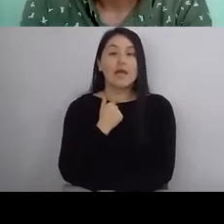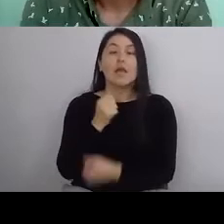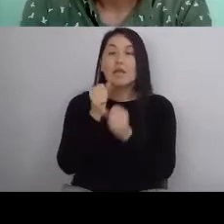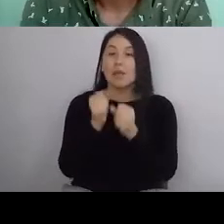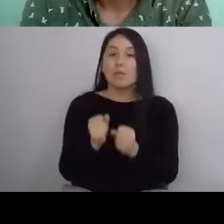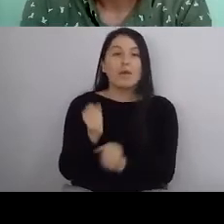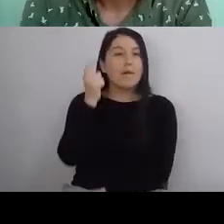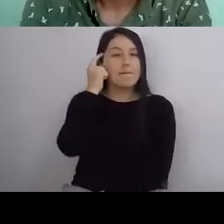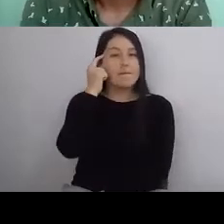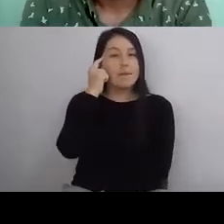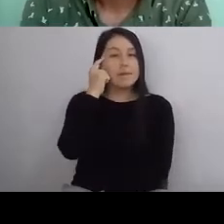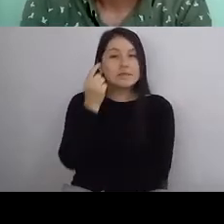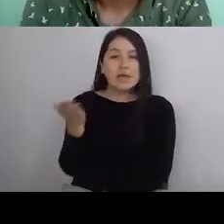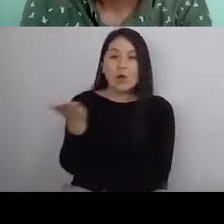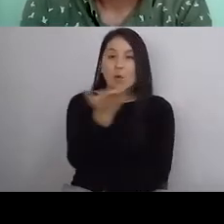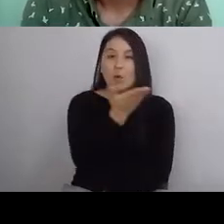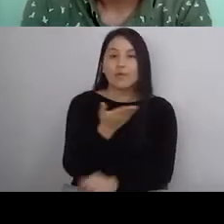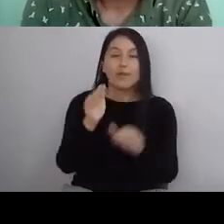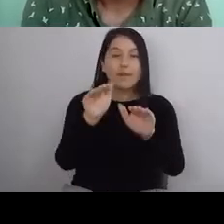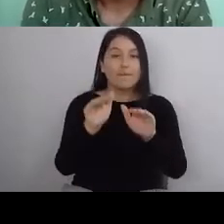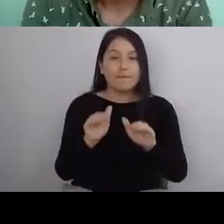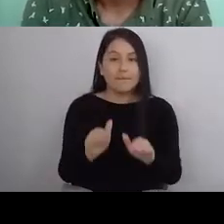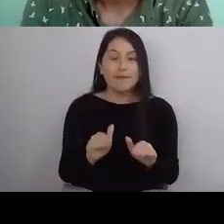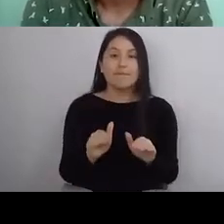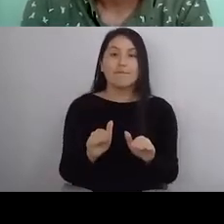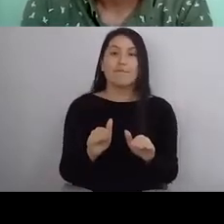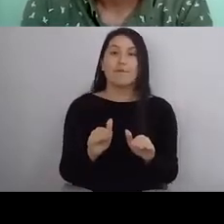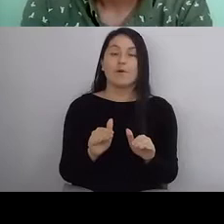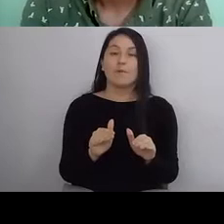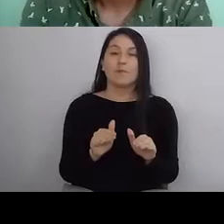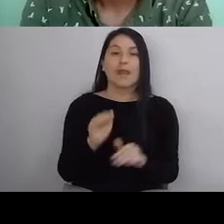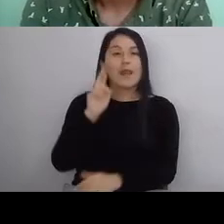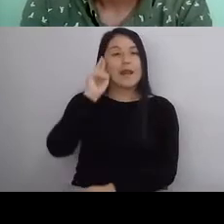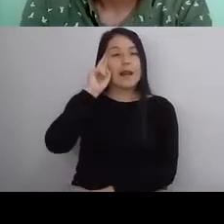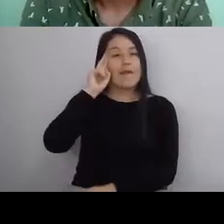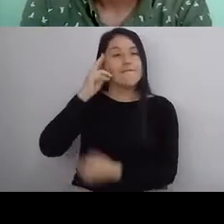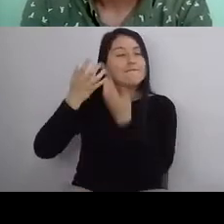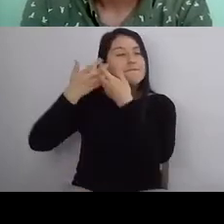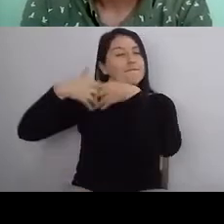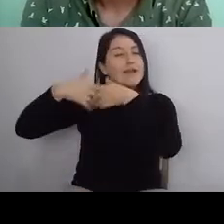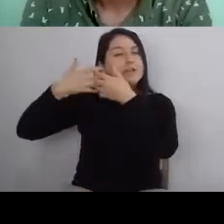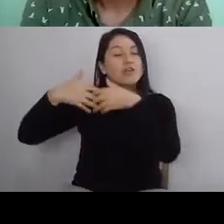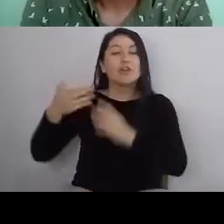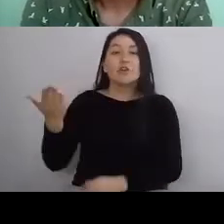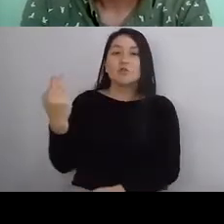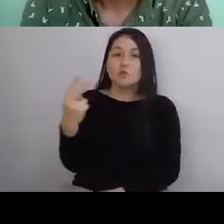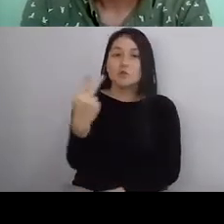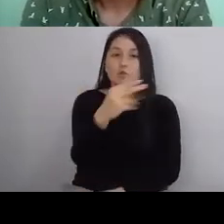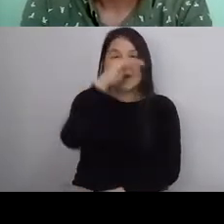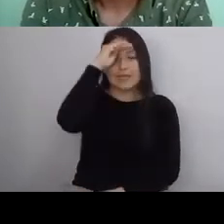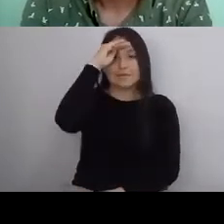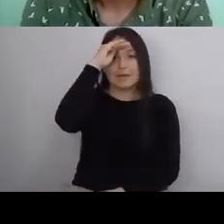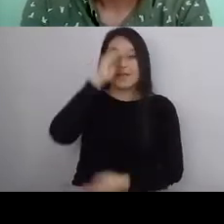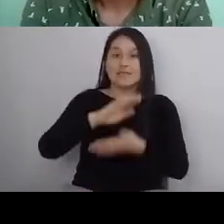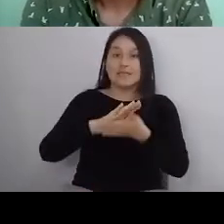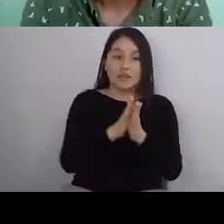ustedes mismos y ustedes mismas, que reflexionen sobre sus propias experiencias y en cada una de las distintas etapas de esta